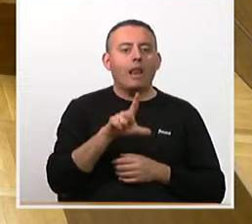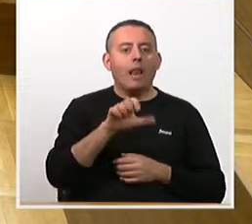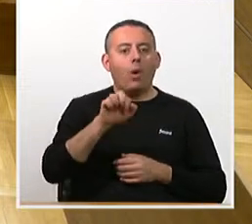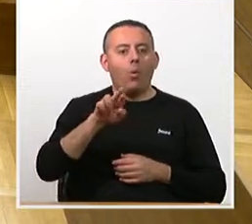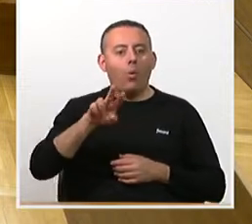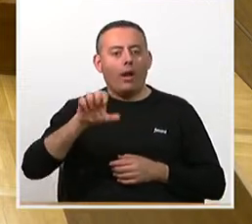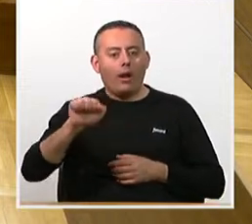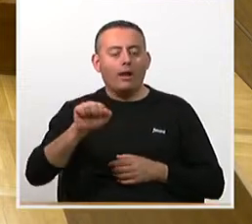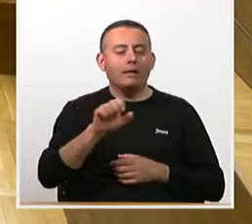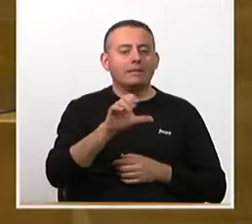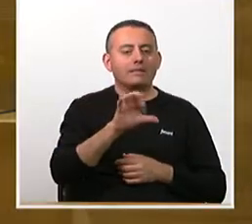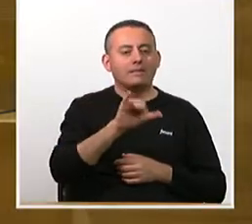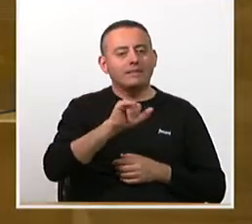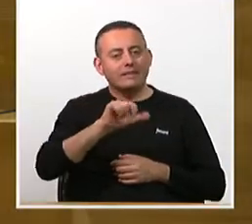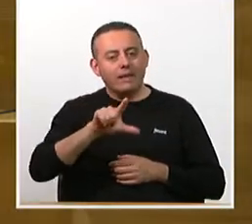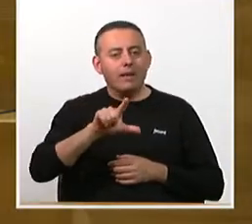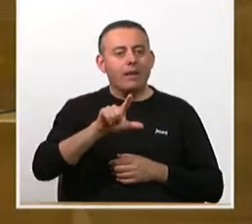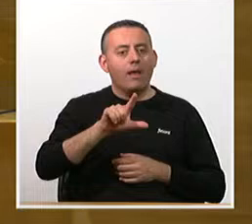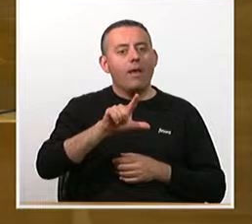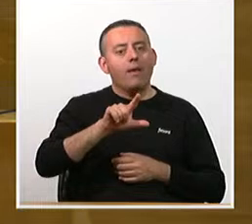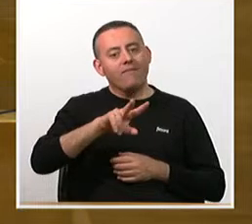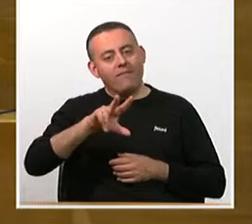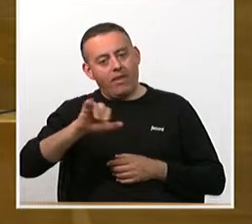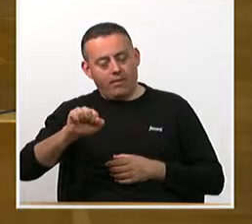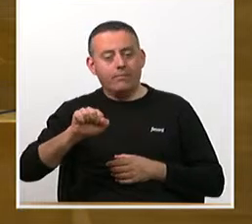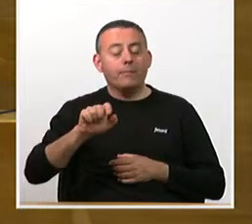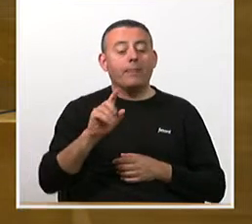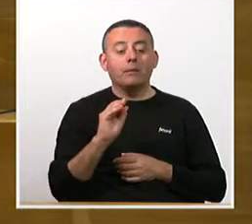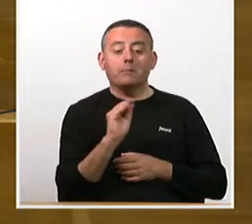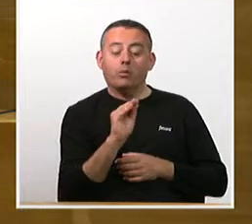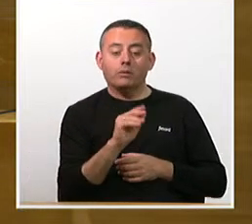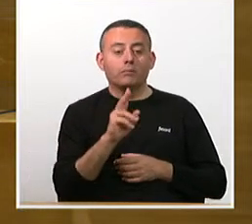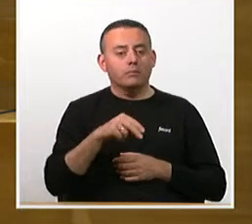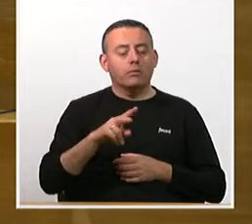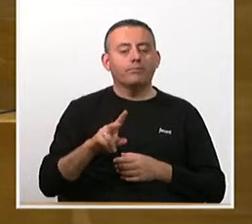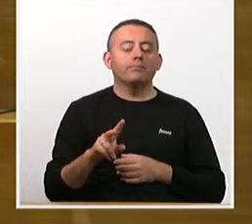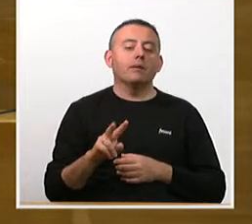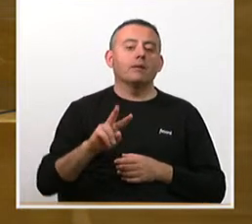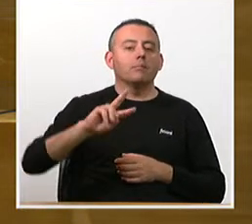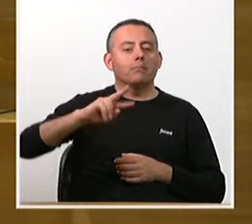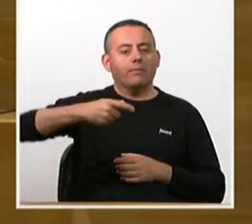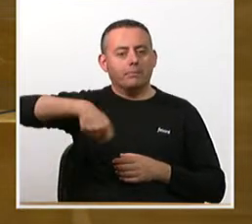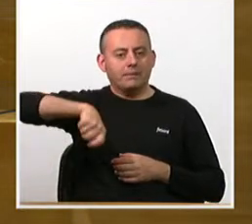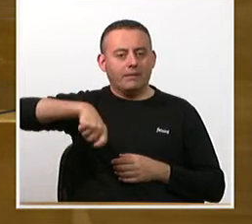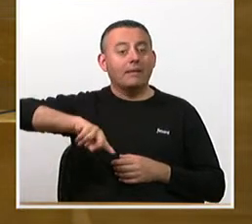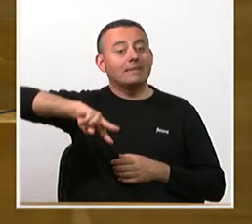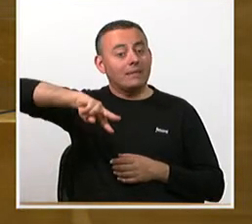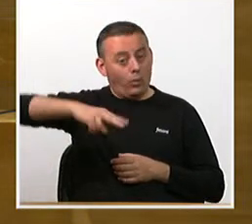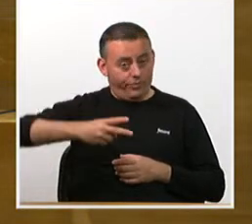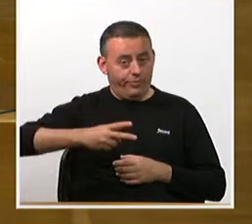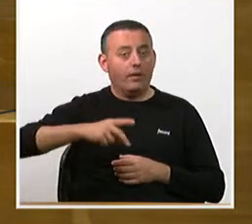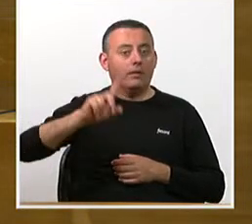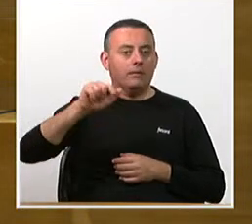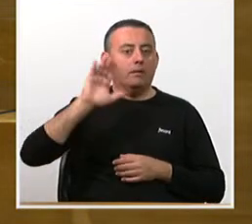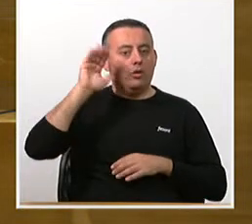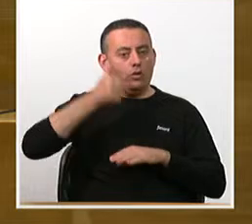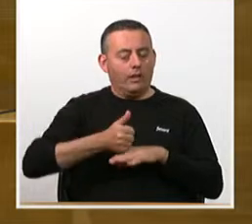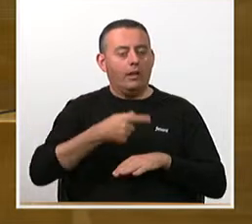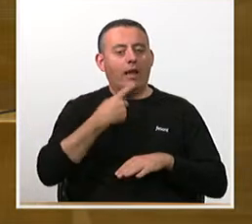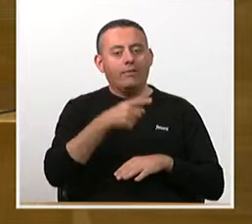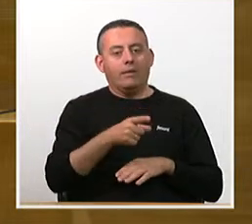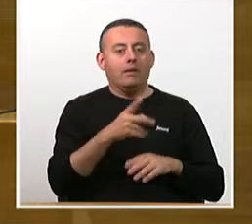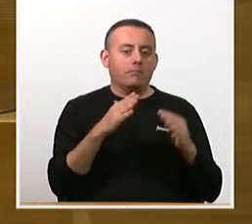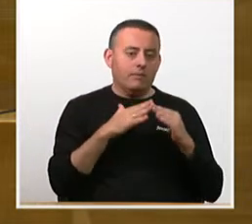socialista a la vicepresidenta segunda y consellera de servicios sociales igualdad y vivienda sobre el cumplimiento del acuerdo sobre la